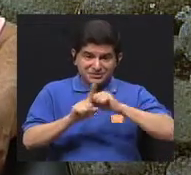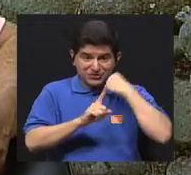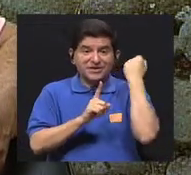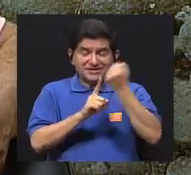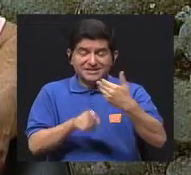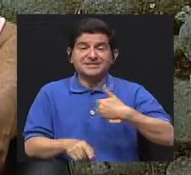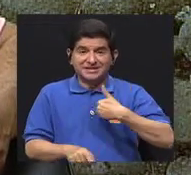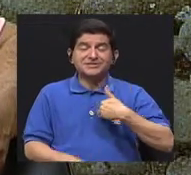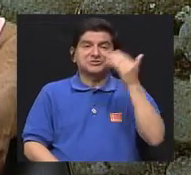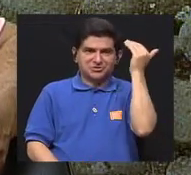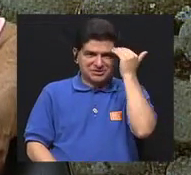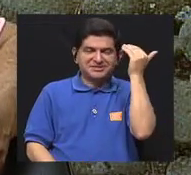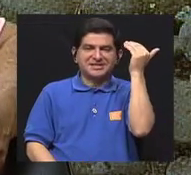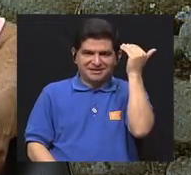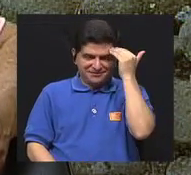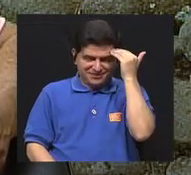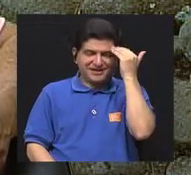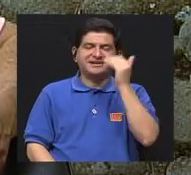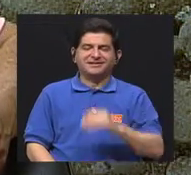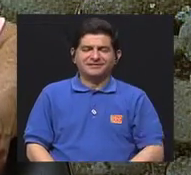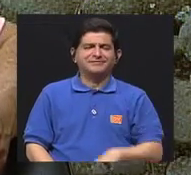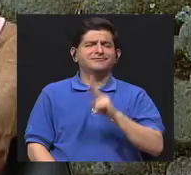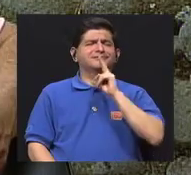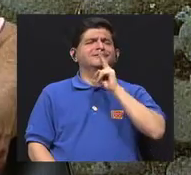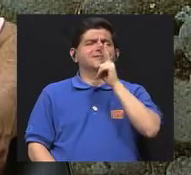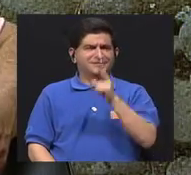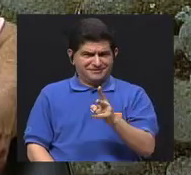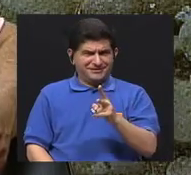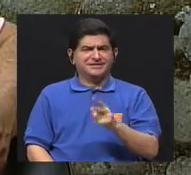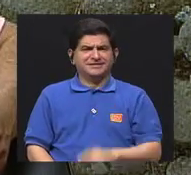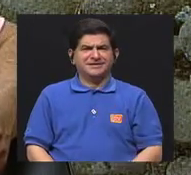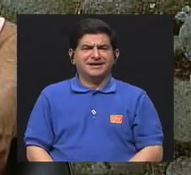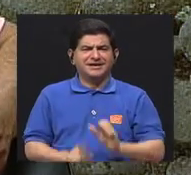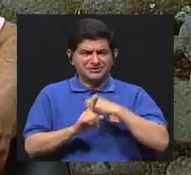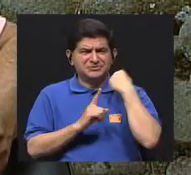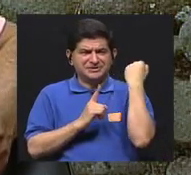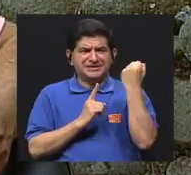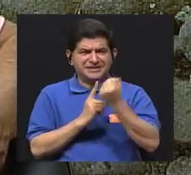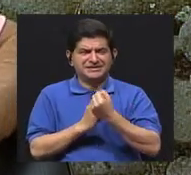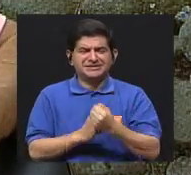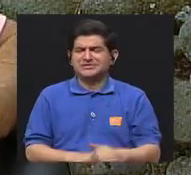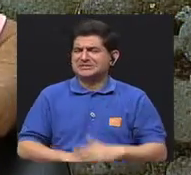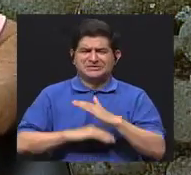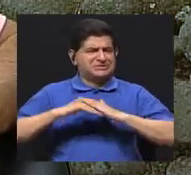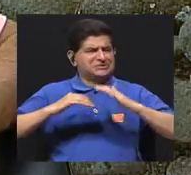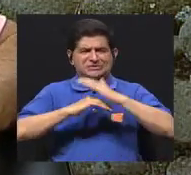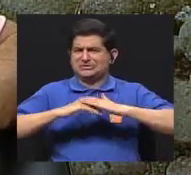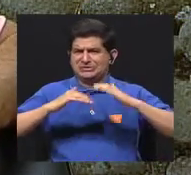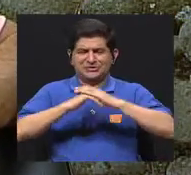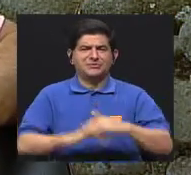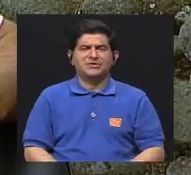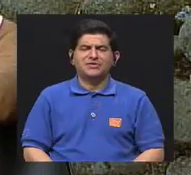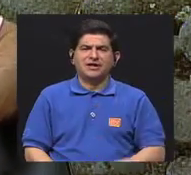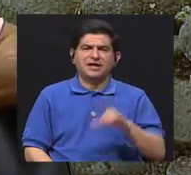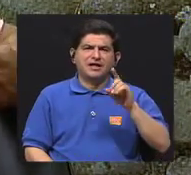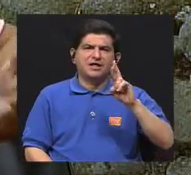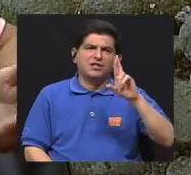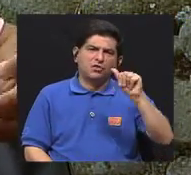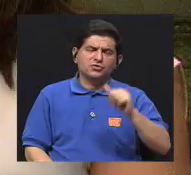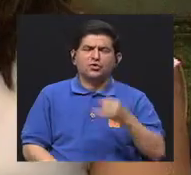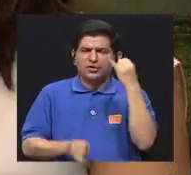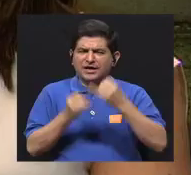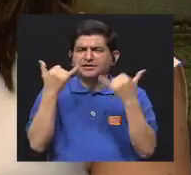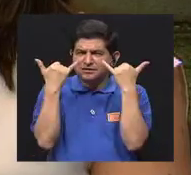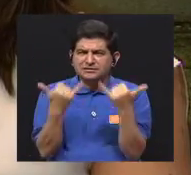sí, sabemos que es algo pues realmente, realmente muy incómodo. Uh-huh. Doctora, tal vez para